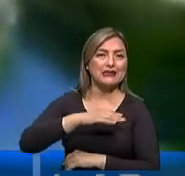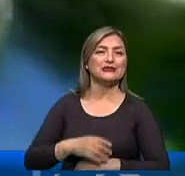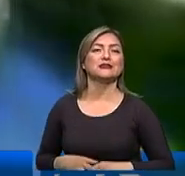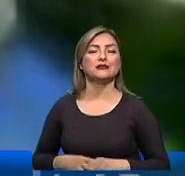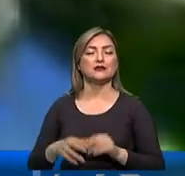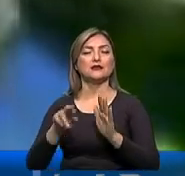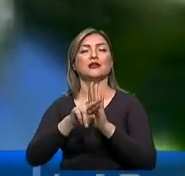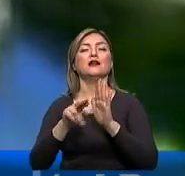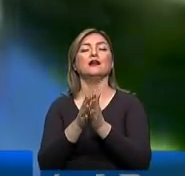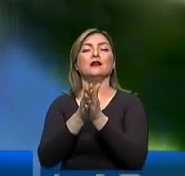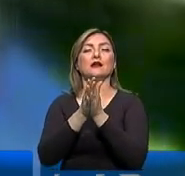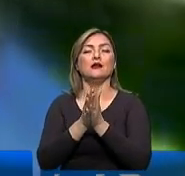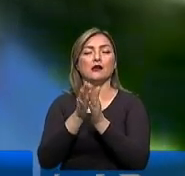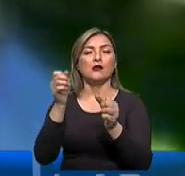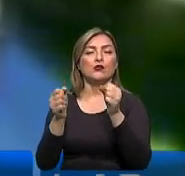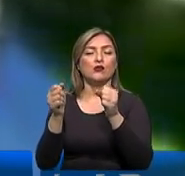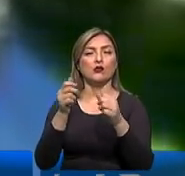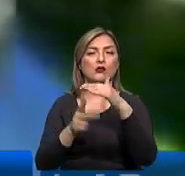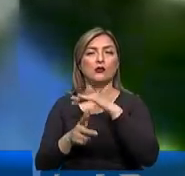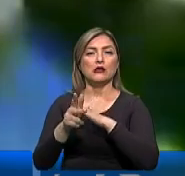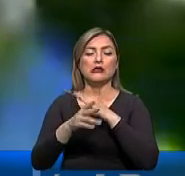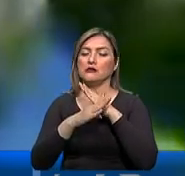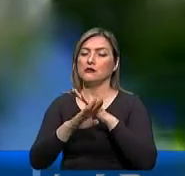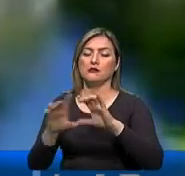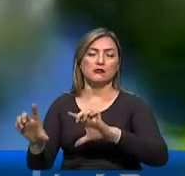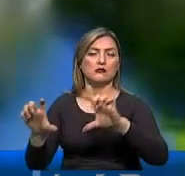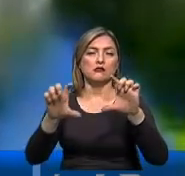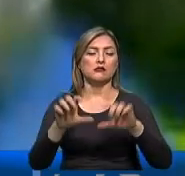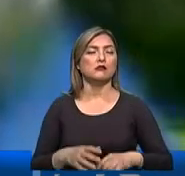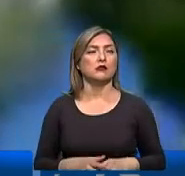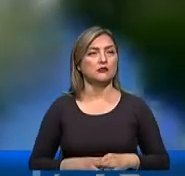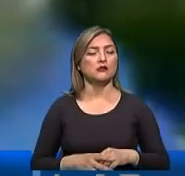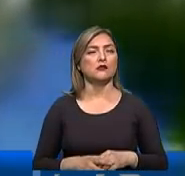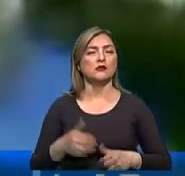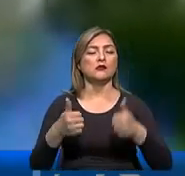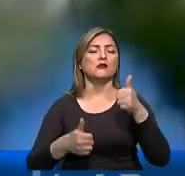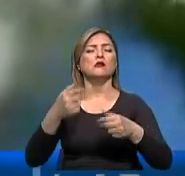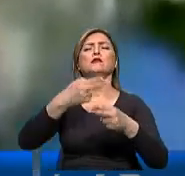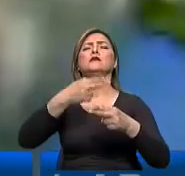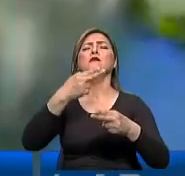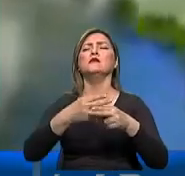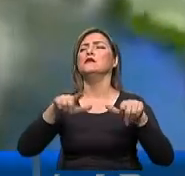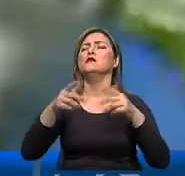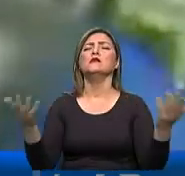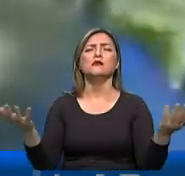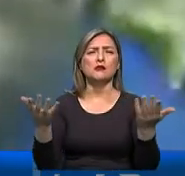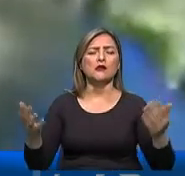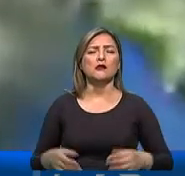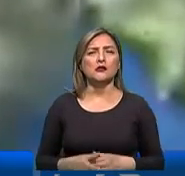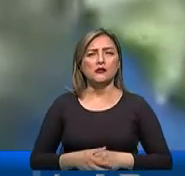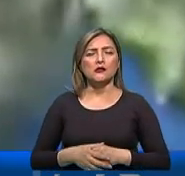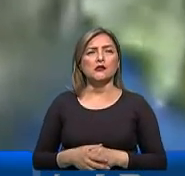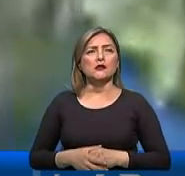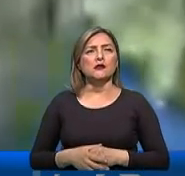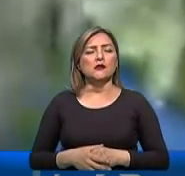El único requisito es que el vehículo esté con la restricción vehicular. ¿Cuáles son estos estacionamientos habilitados? Los estacionamientos son